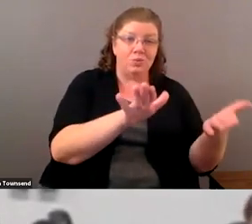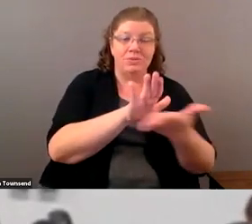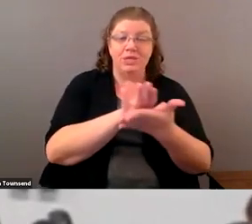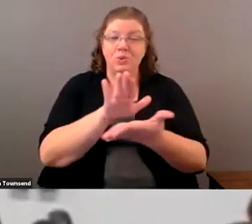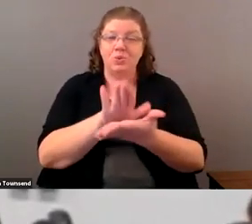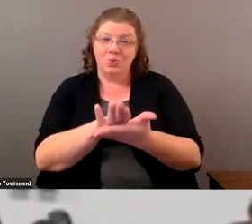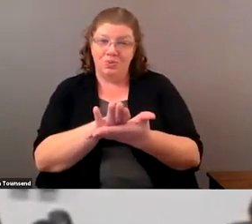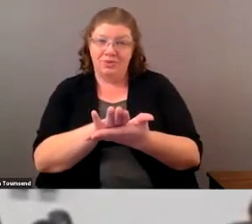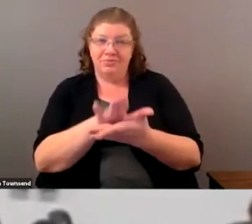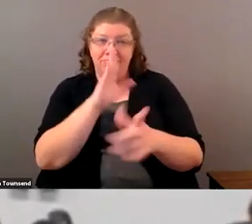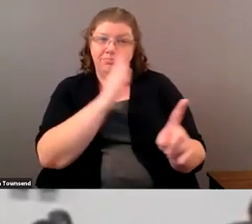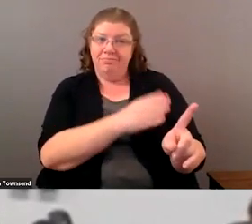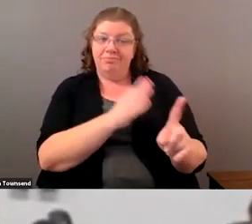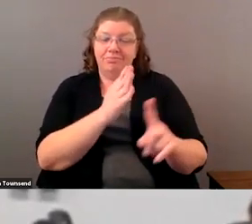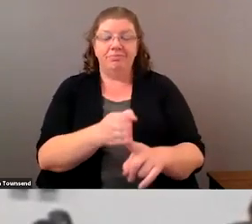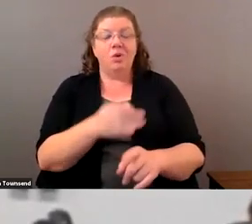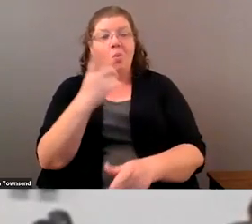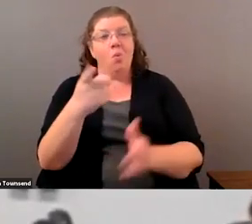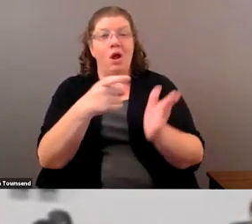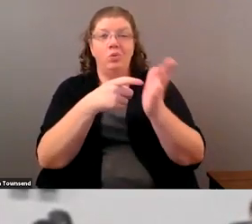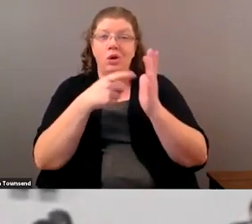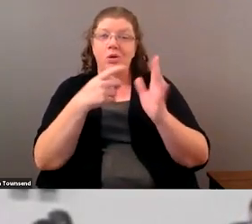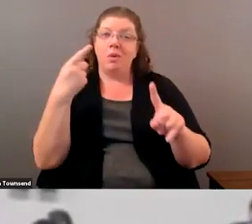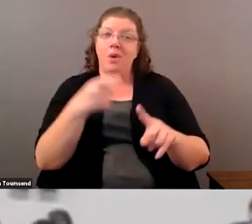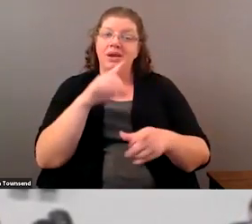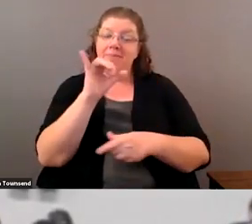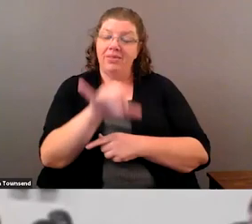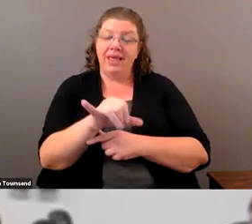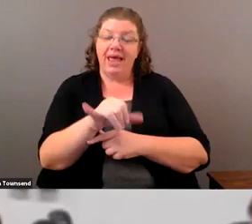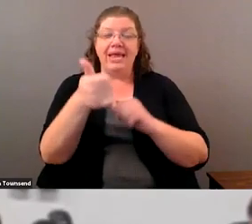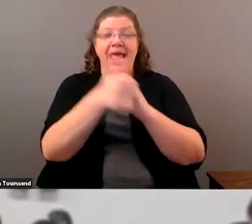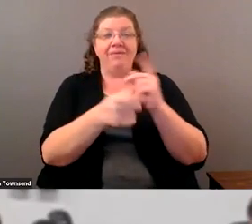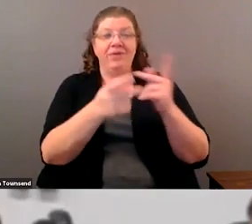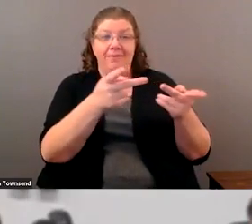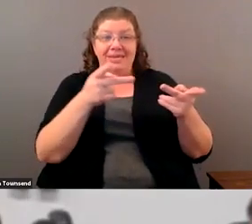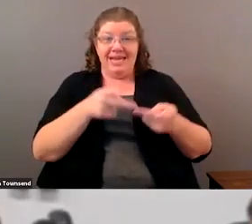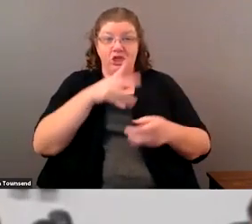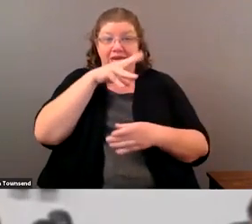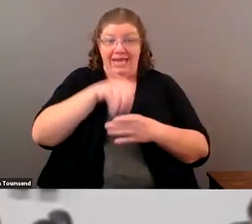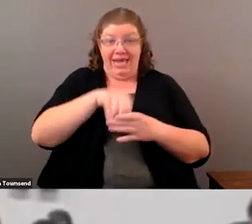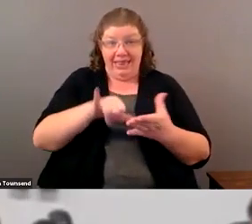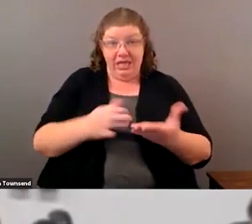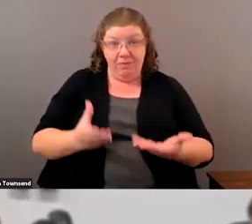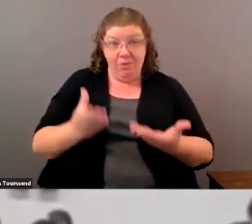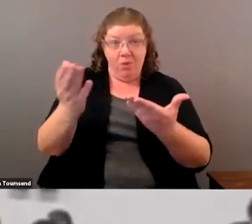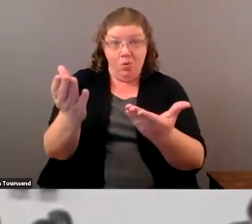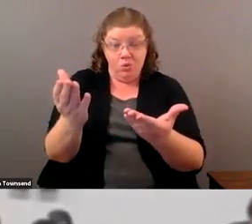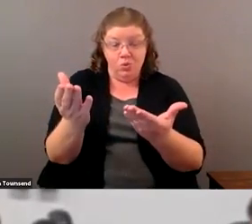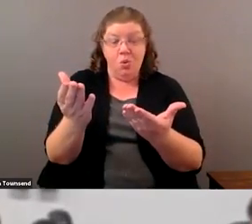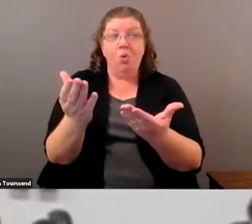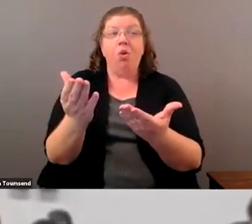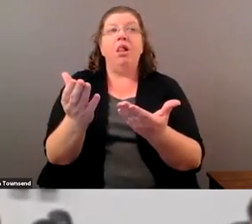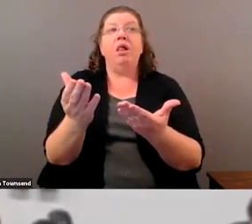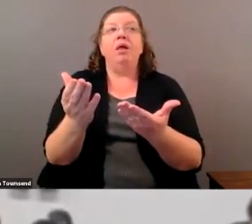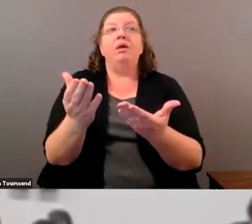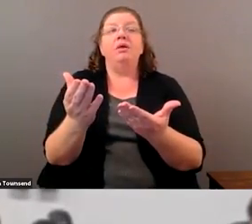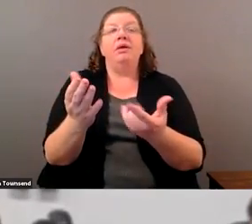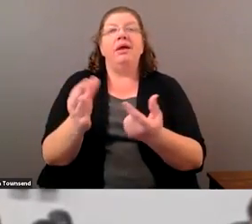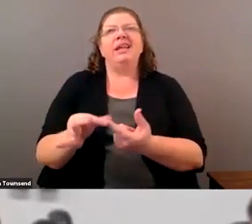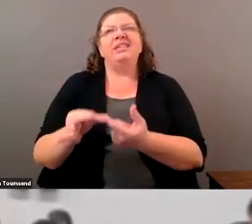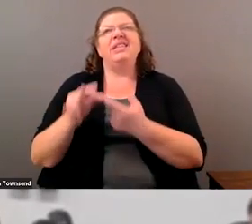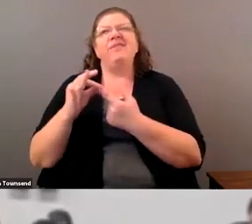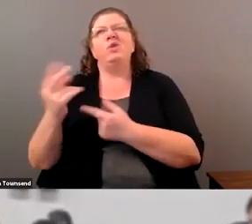dólares del fondo de emergencia vayan directamente a las aulas ya los salones y un componente crucial de esto